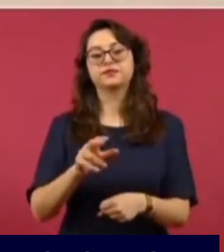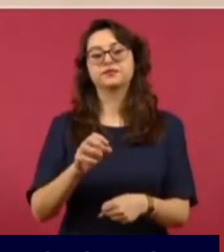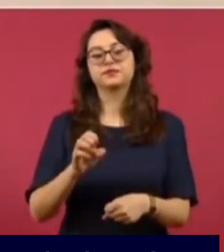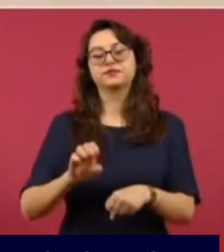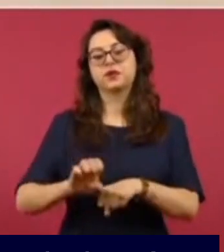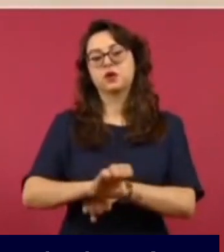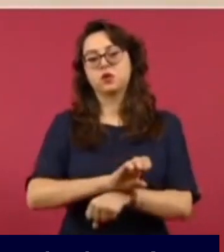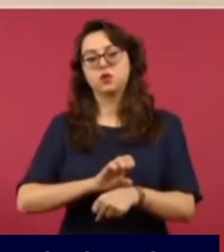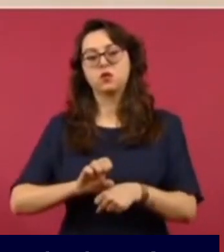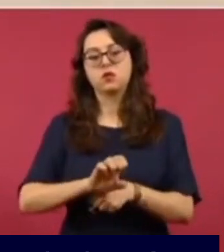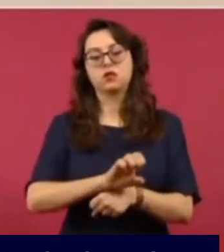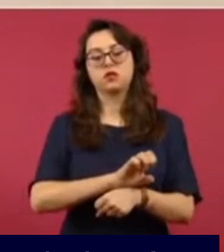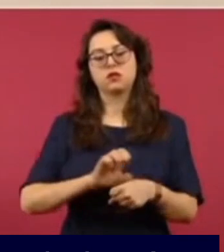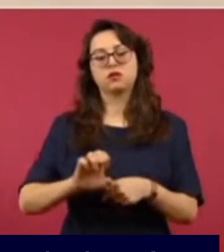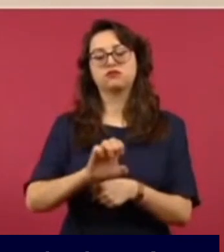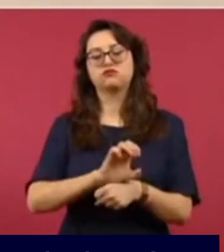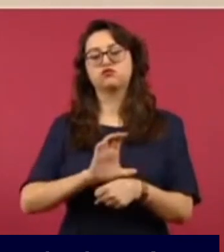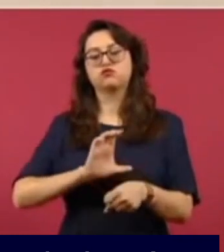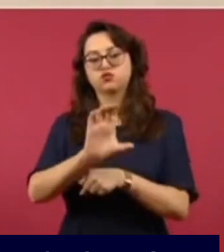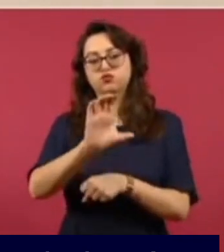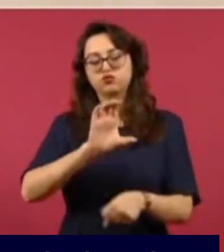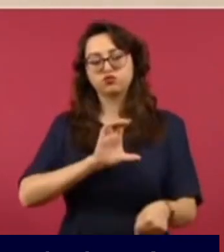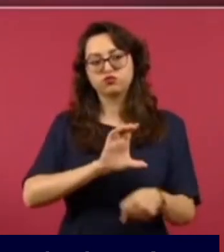ecuatorianos, colombianos